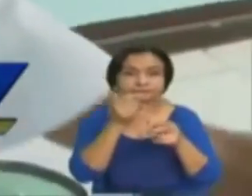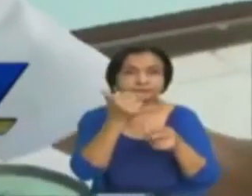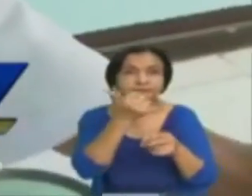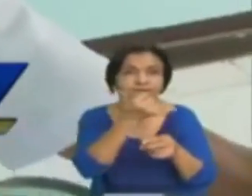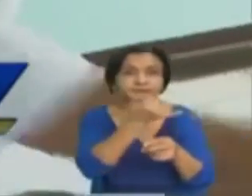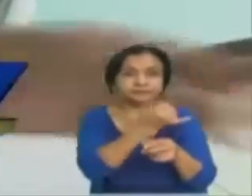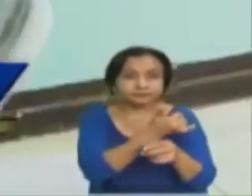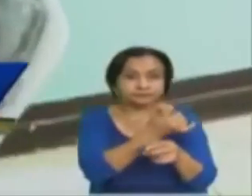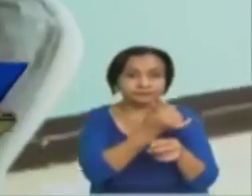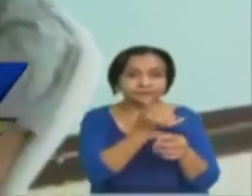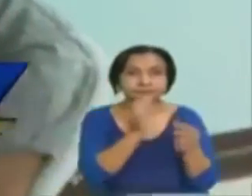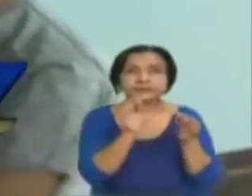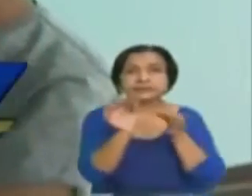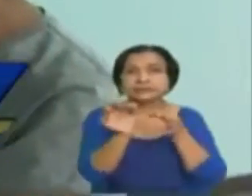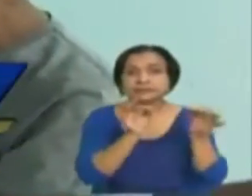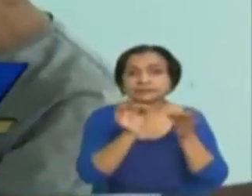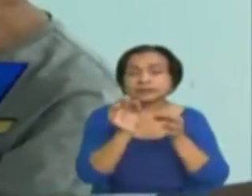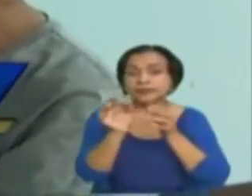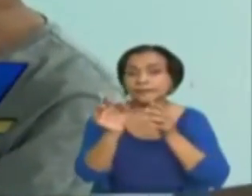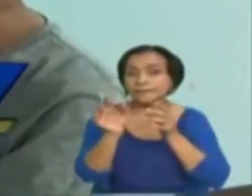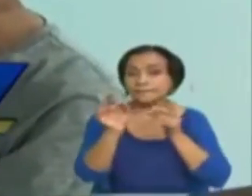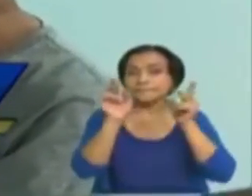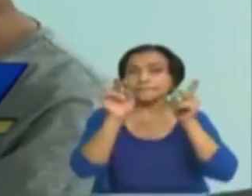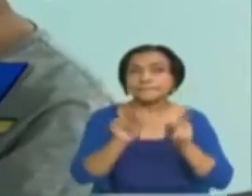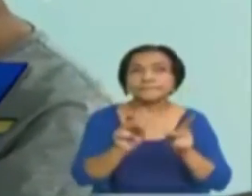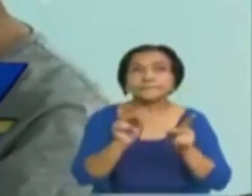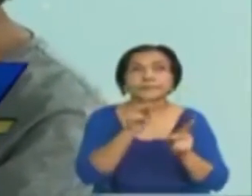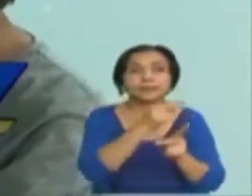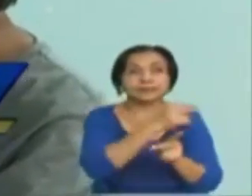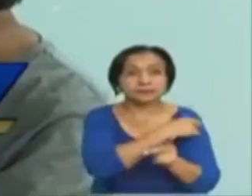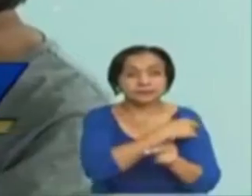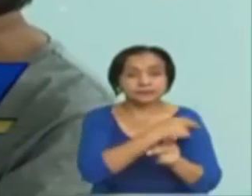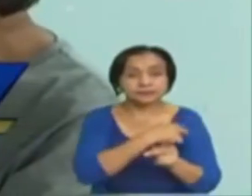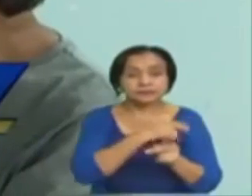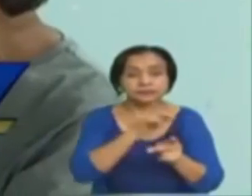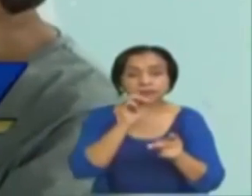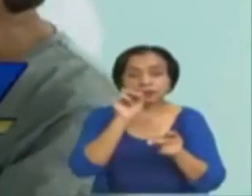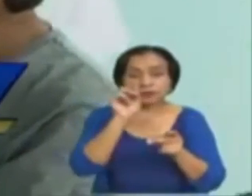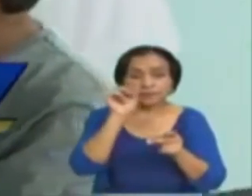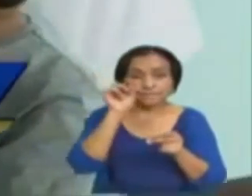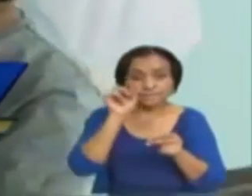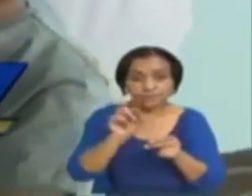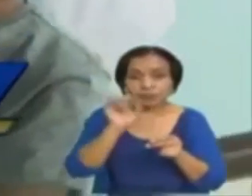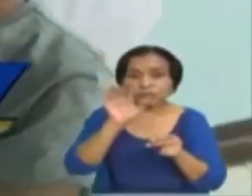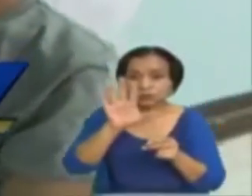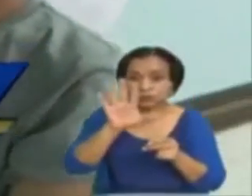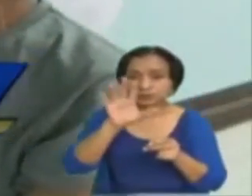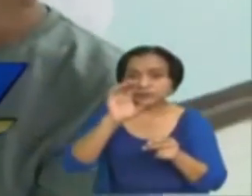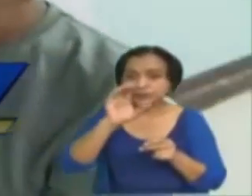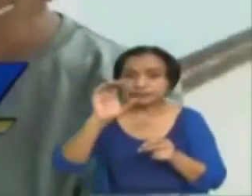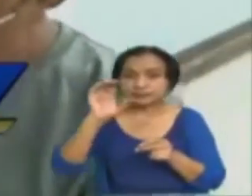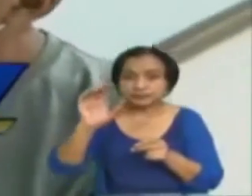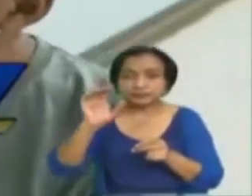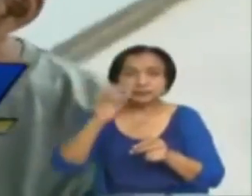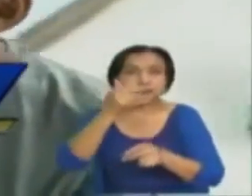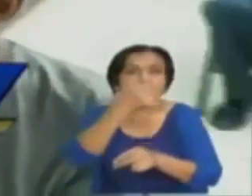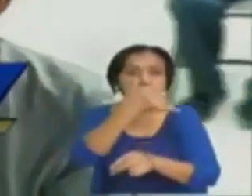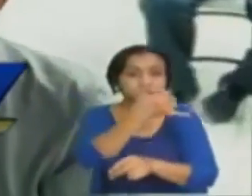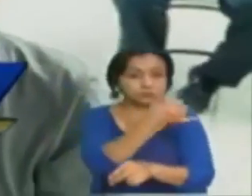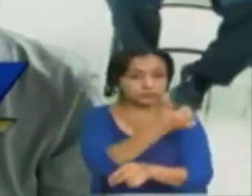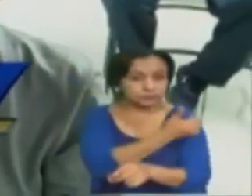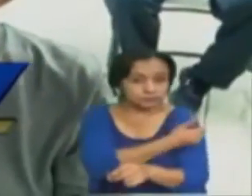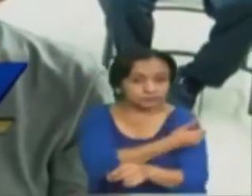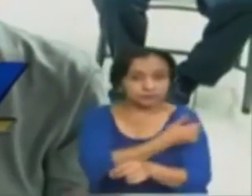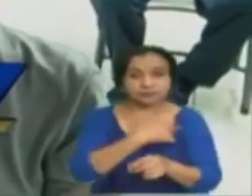Taller de Enfermedades de Transmisión Vectorial aquí en Managua, Hospital Alemán Nicaragüense aquí en Managua, todos a las 8 de la mañana.